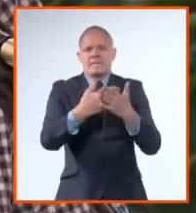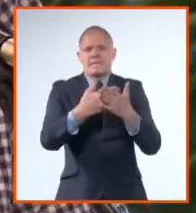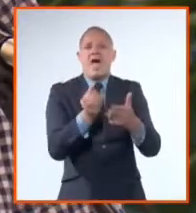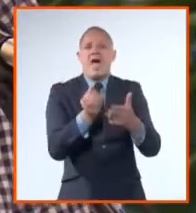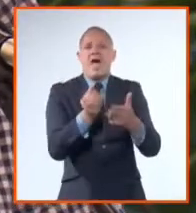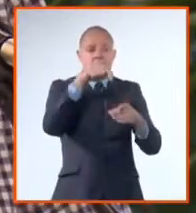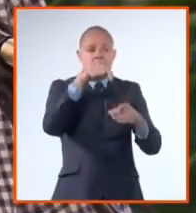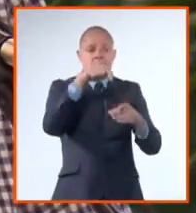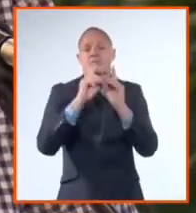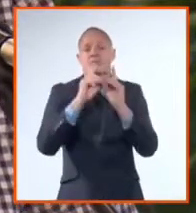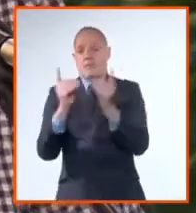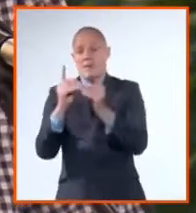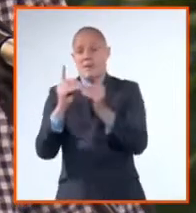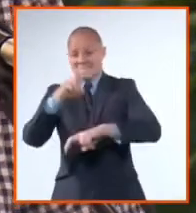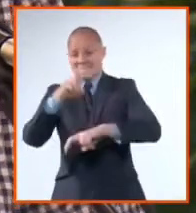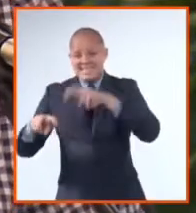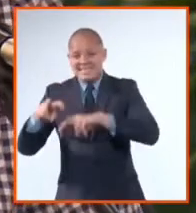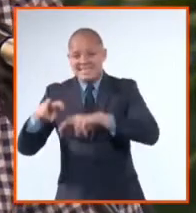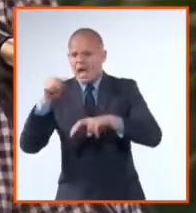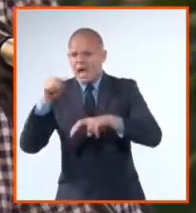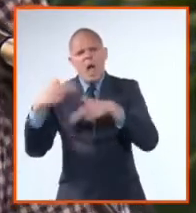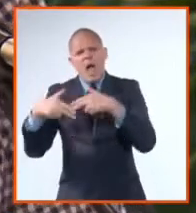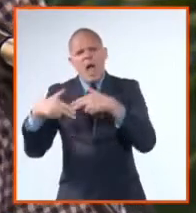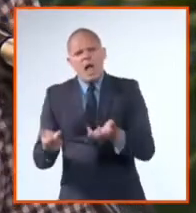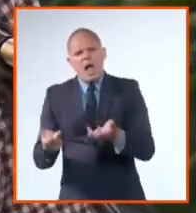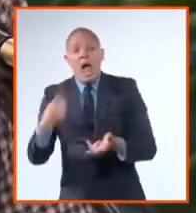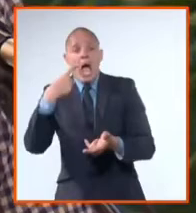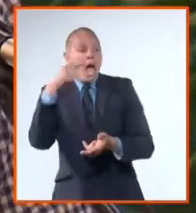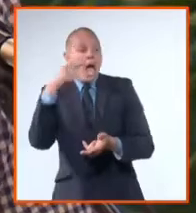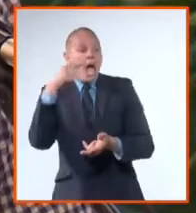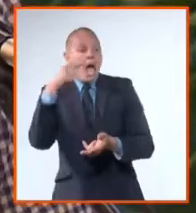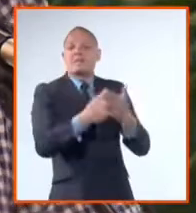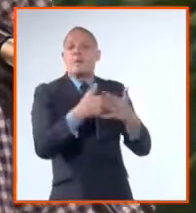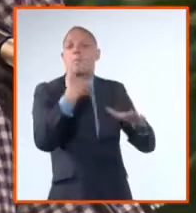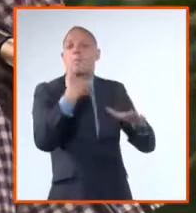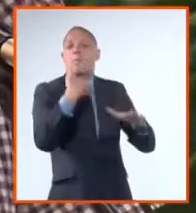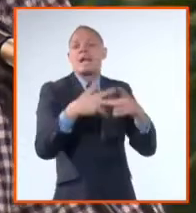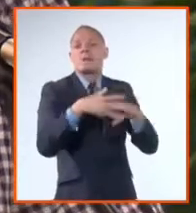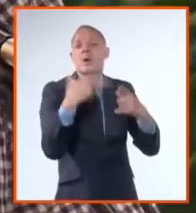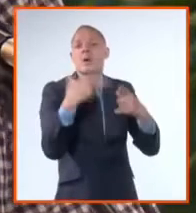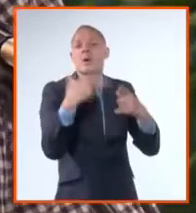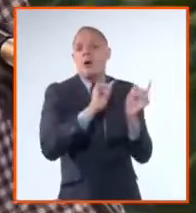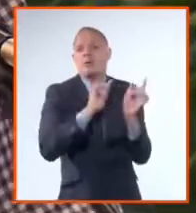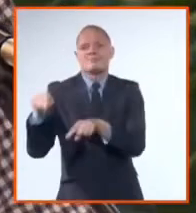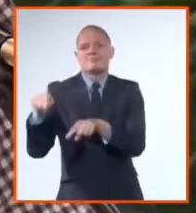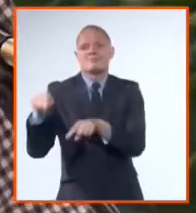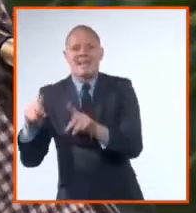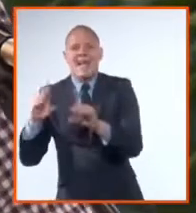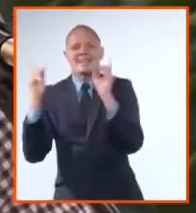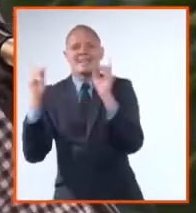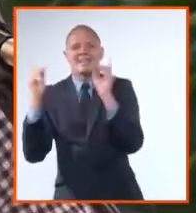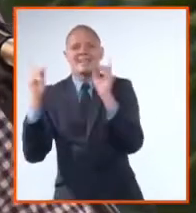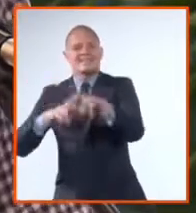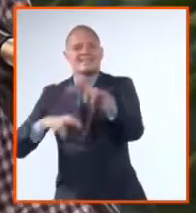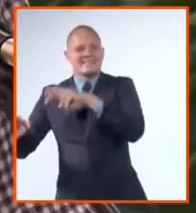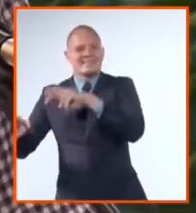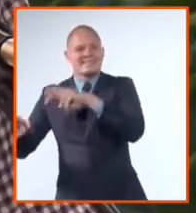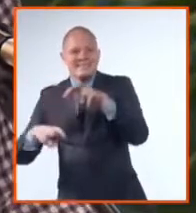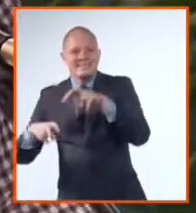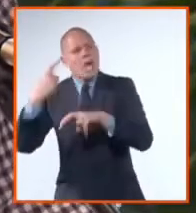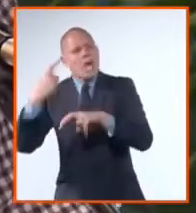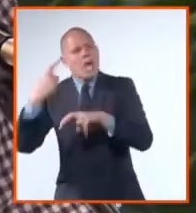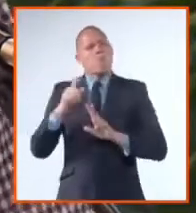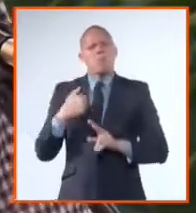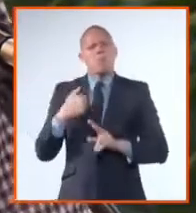problemas del día, incluso de las proyecciones importantes, pero del día. Pero el centro de investigaciones de proyección externa debe